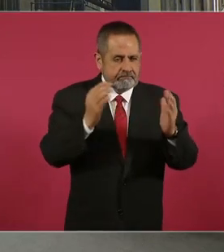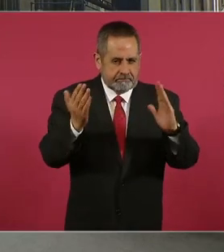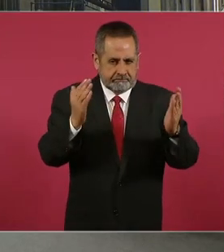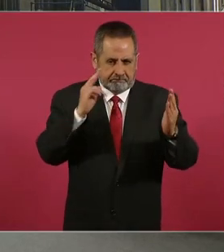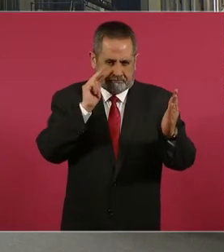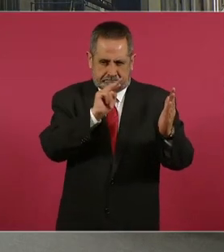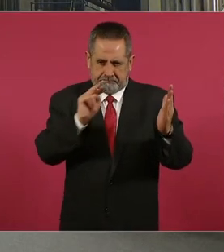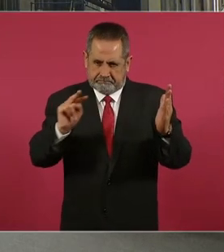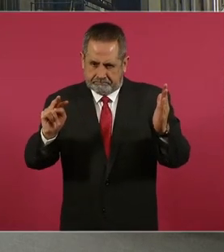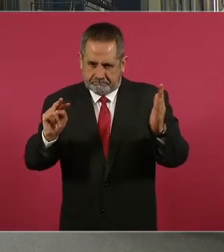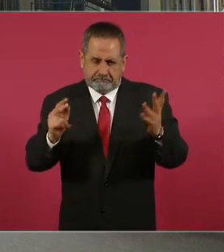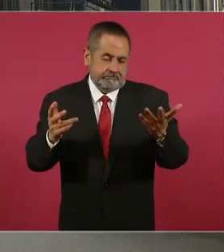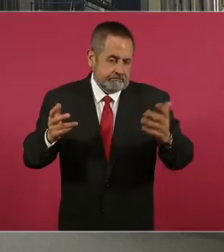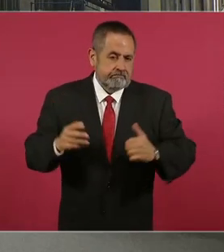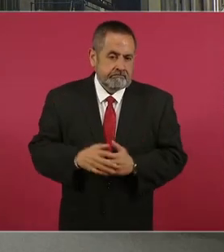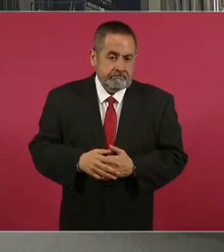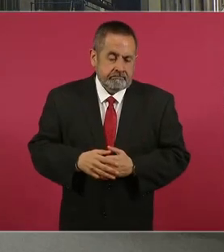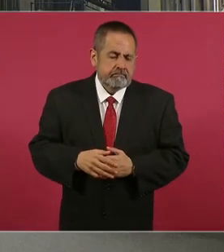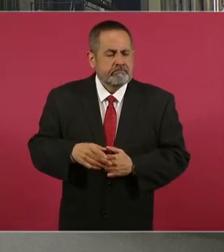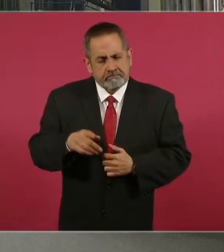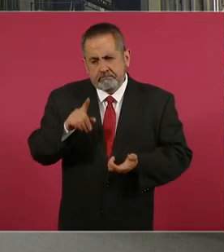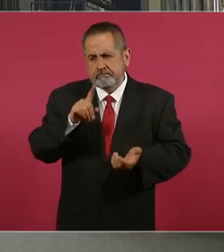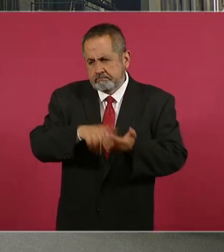Porque si hay violencia,